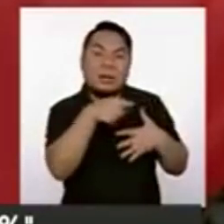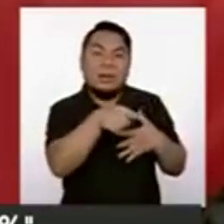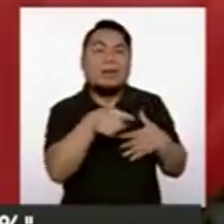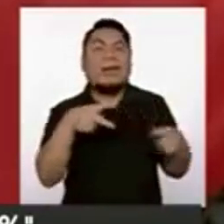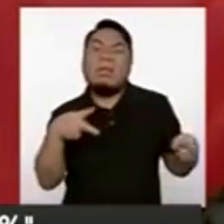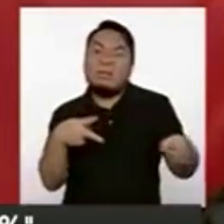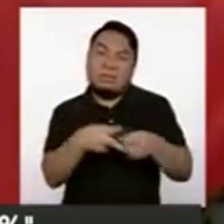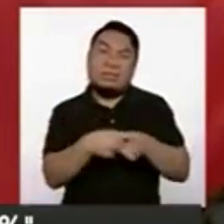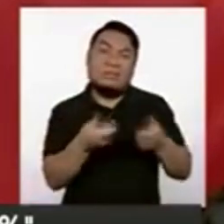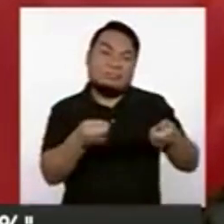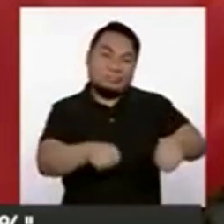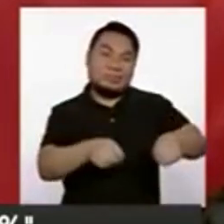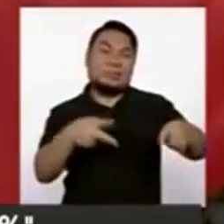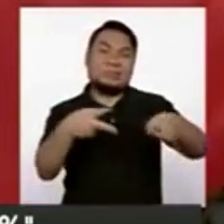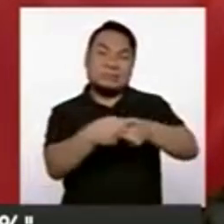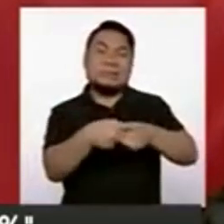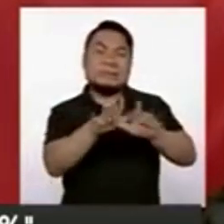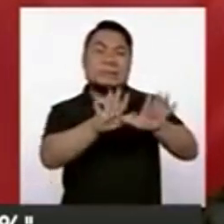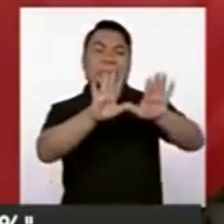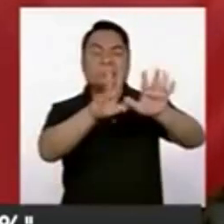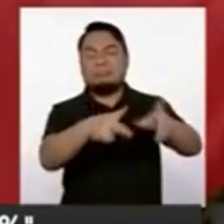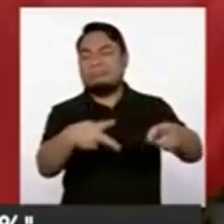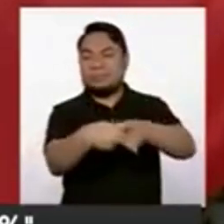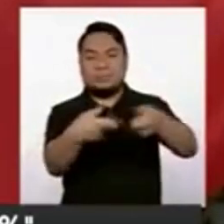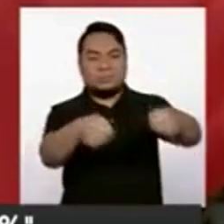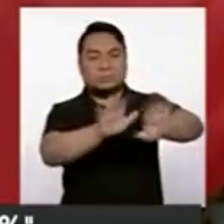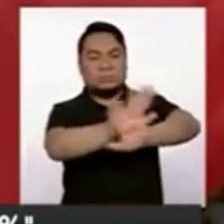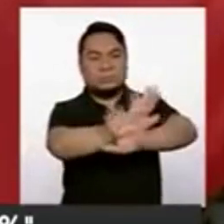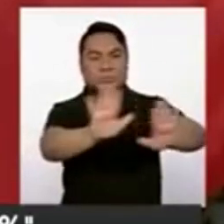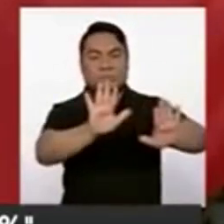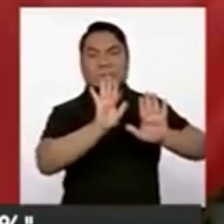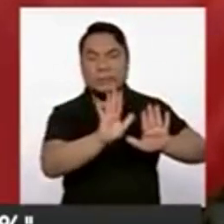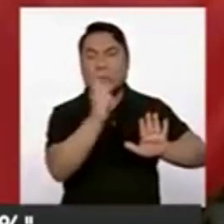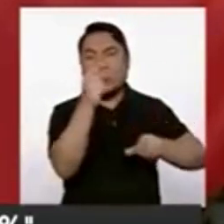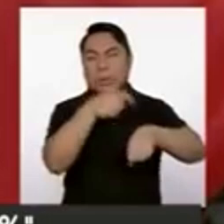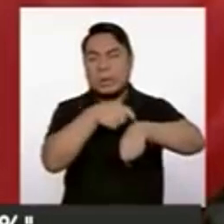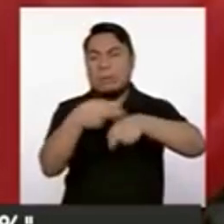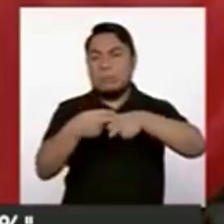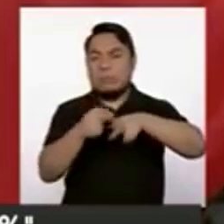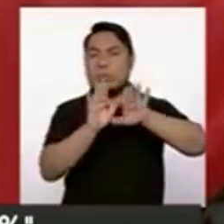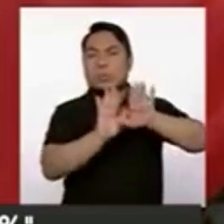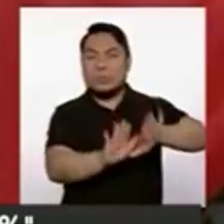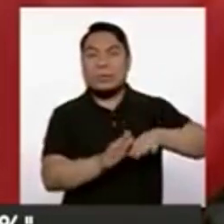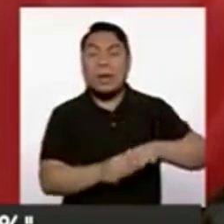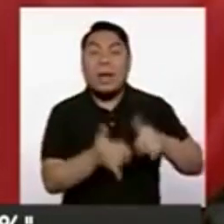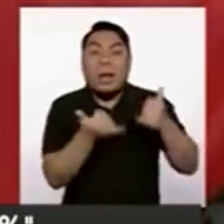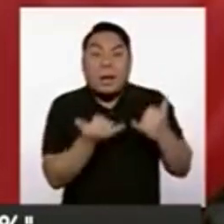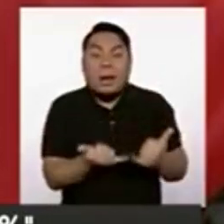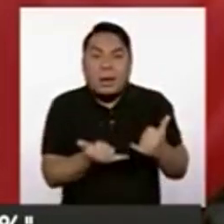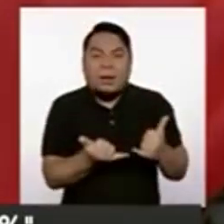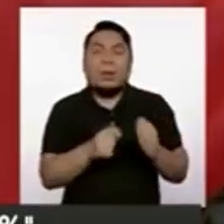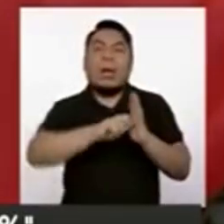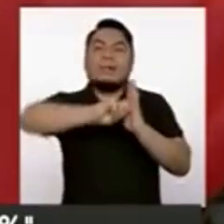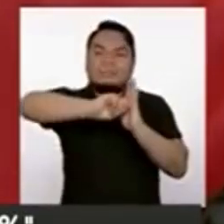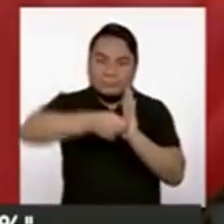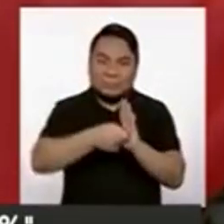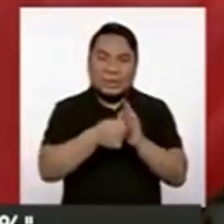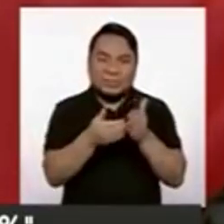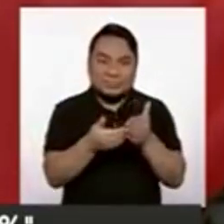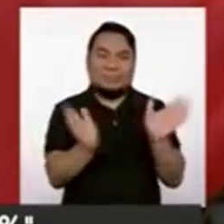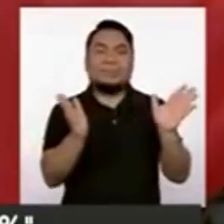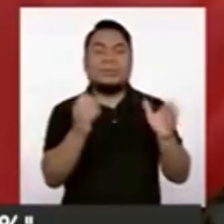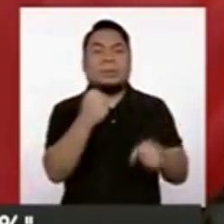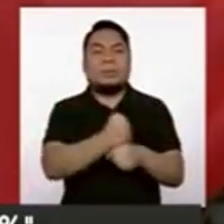parar, que tuvo que apagar motores por un buen tiempo, ahora los encienda